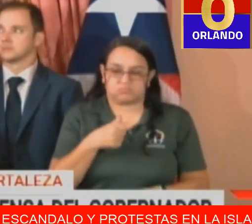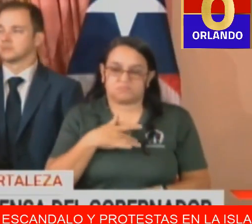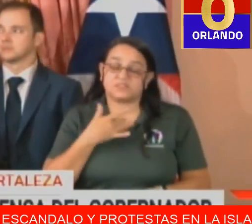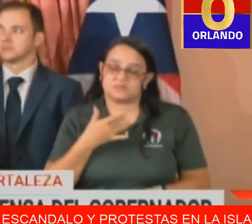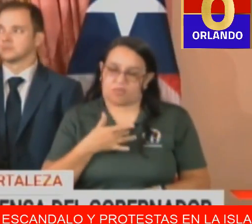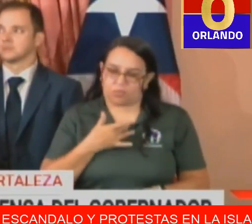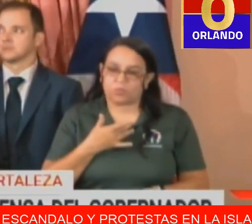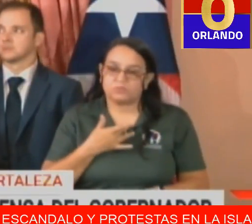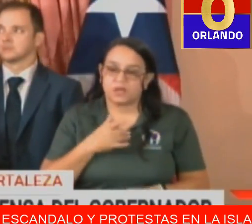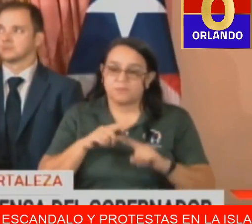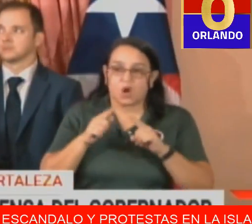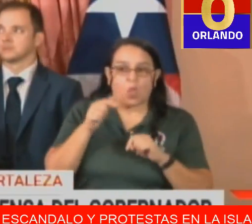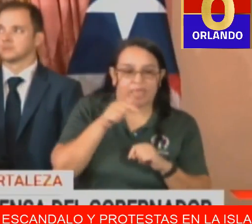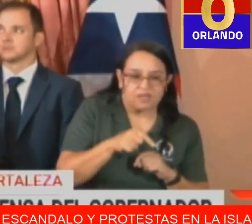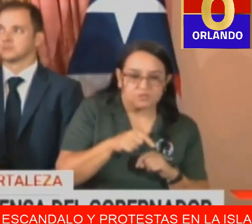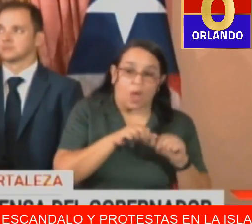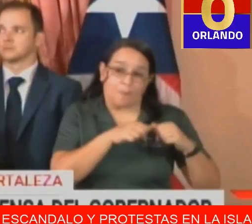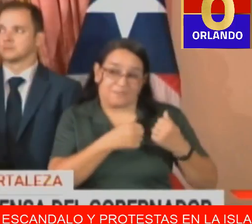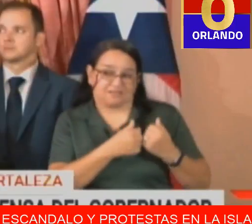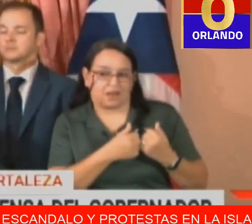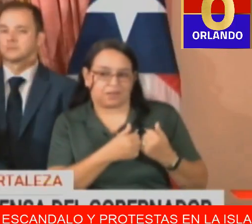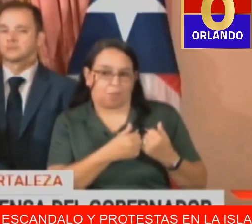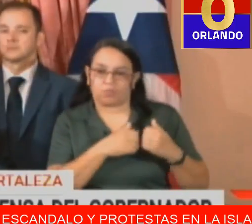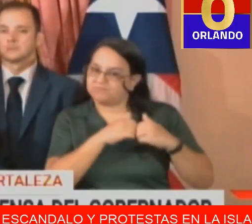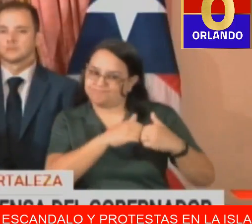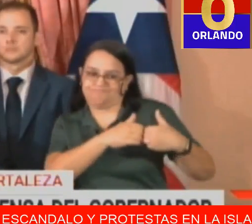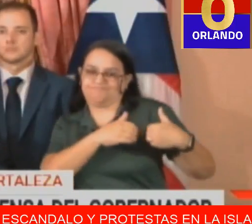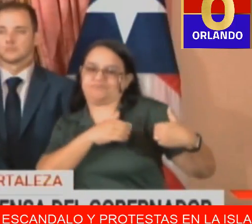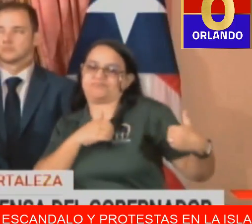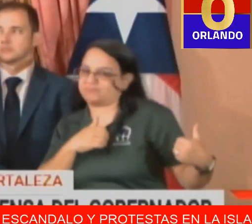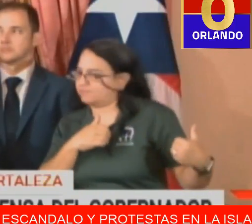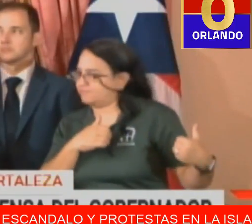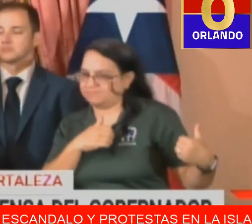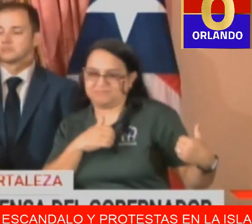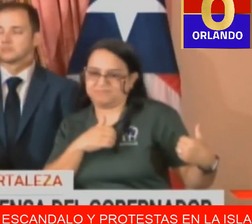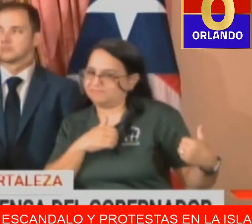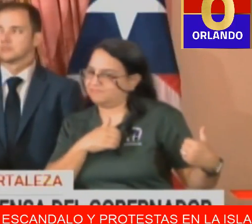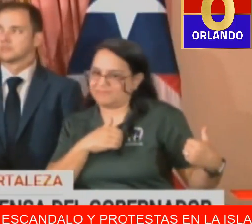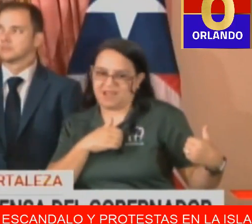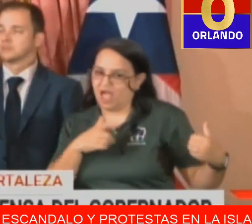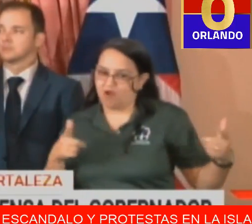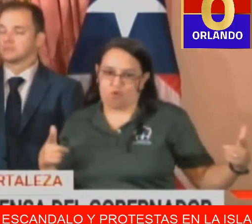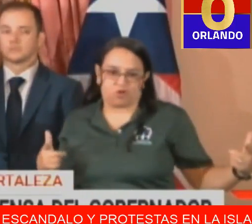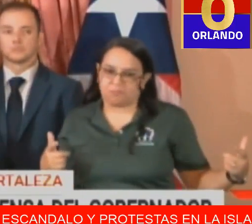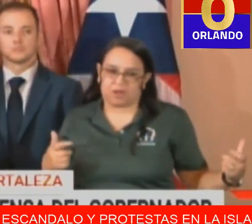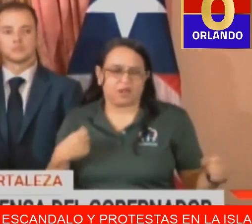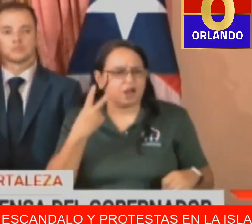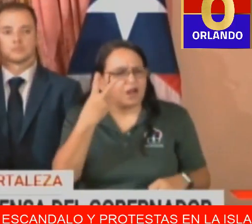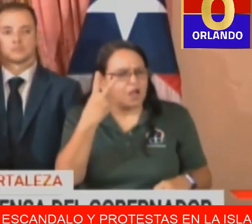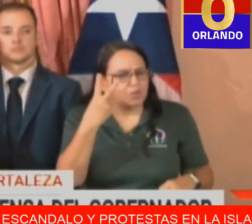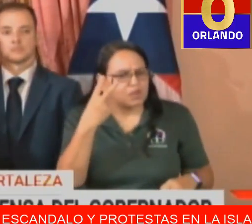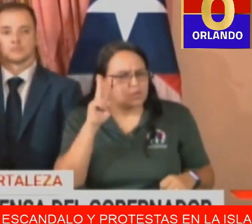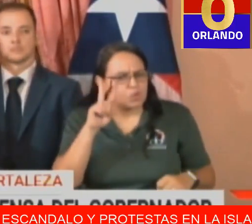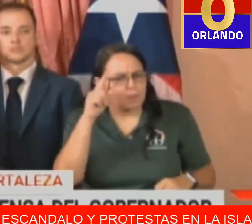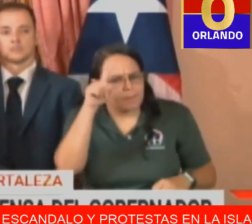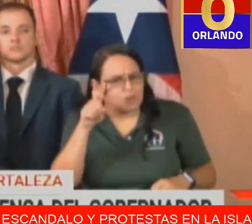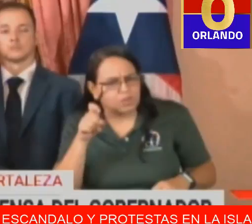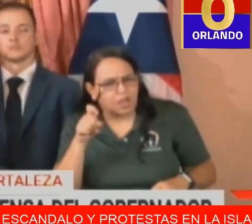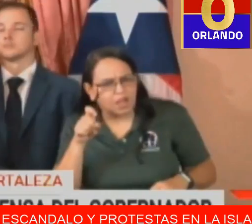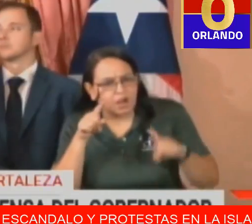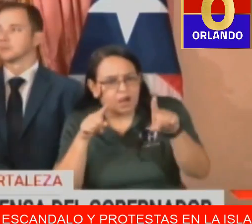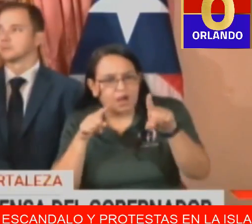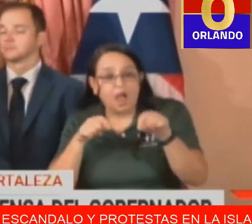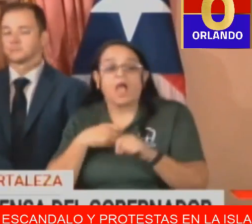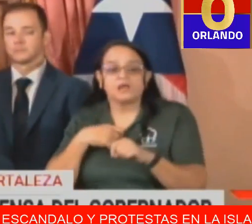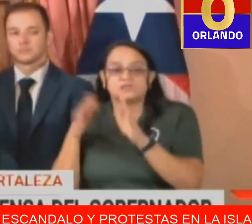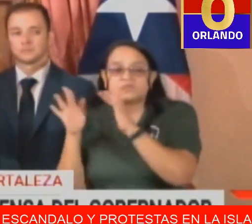de eso al administrativo es una distancia enorme. Las otras dos preguntas porque me... ¿Si va a activar la